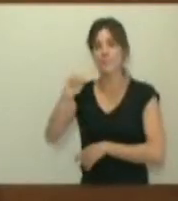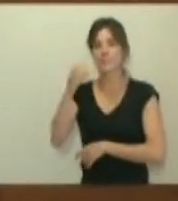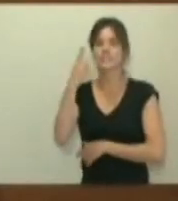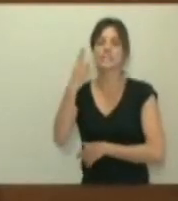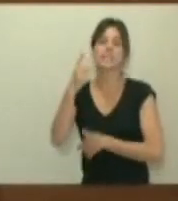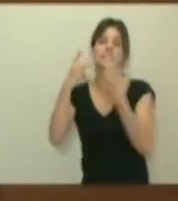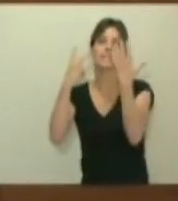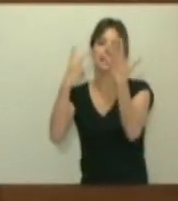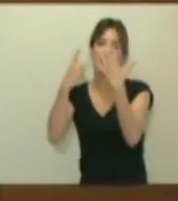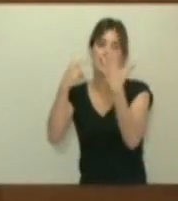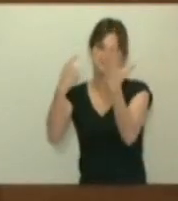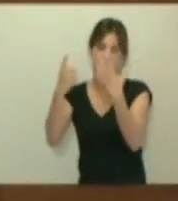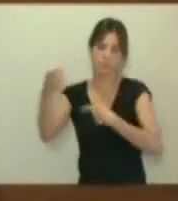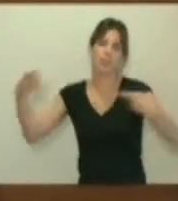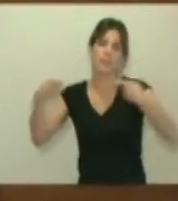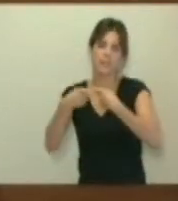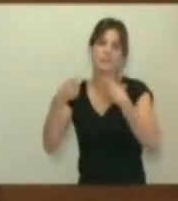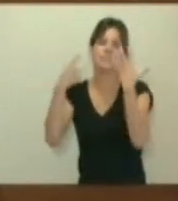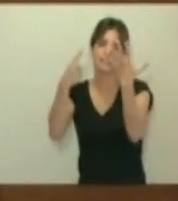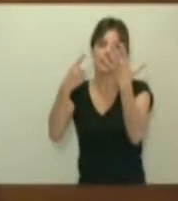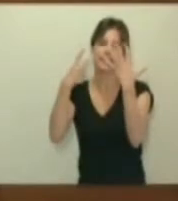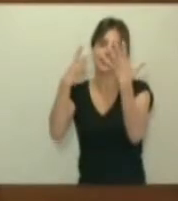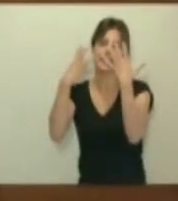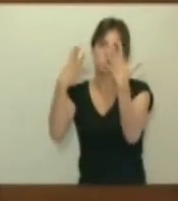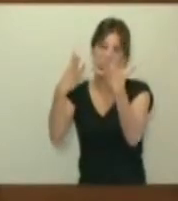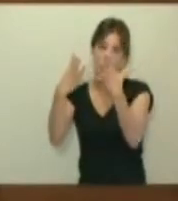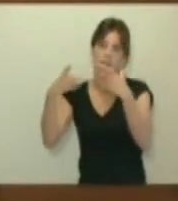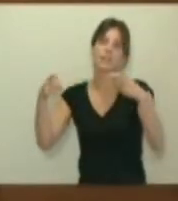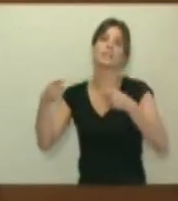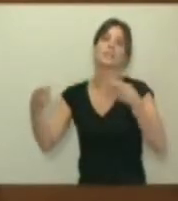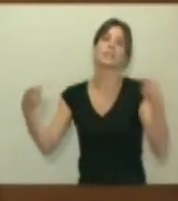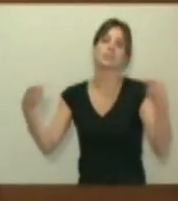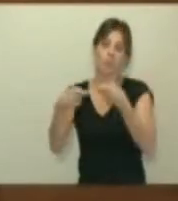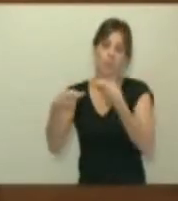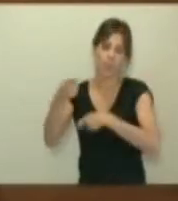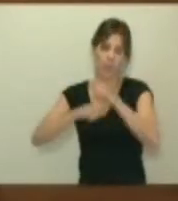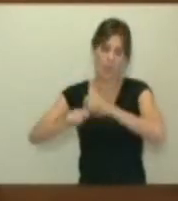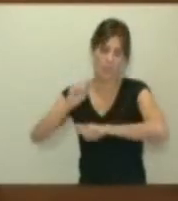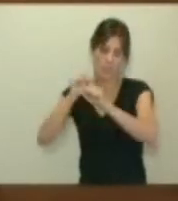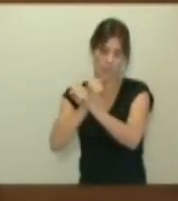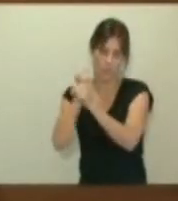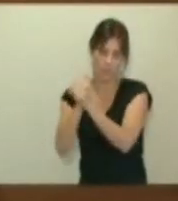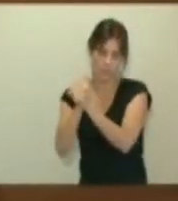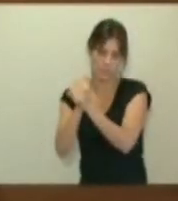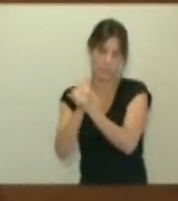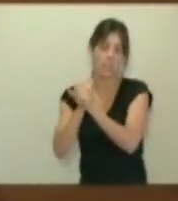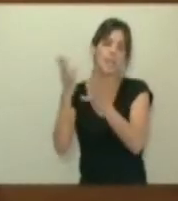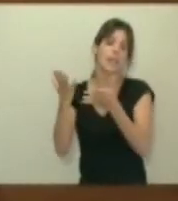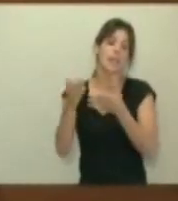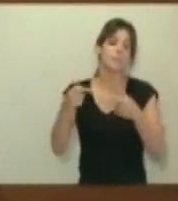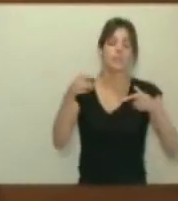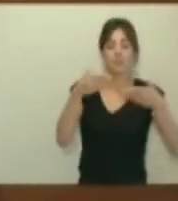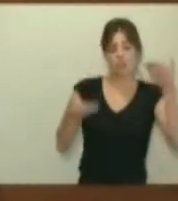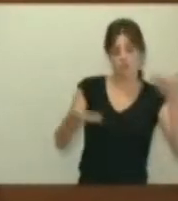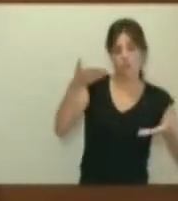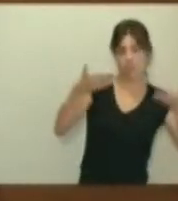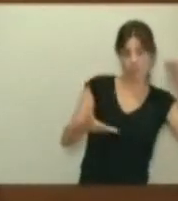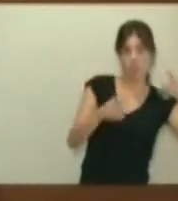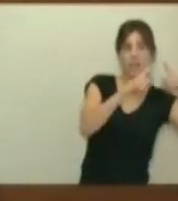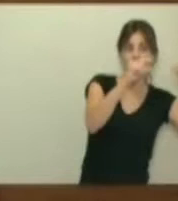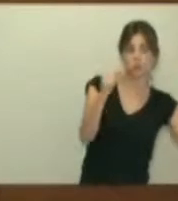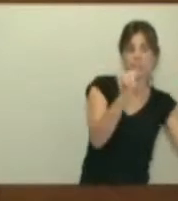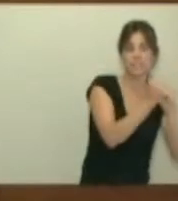1.376 cooperativas y 679 sociedades laborales. Mientras en Asturias estas empresas dan